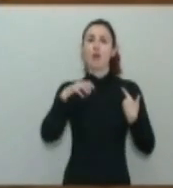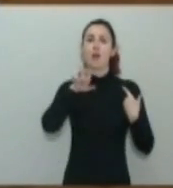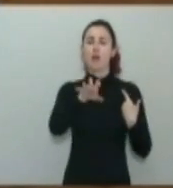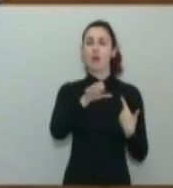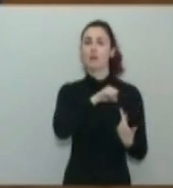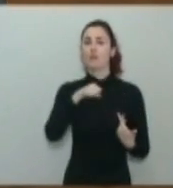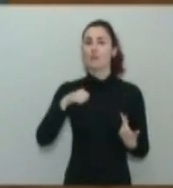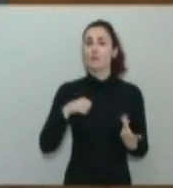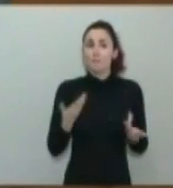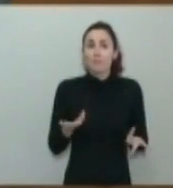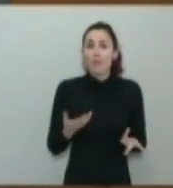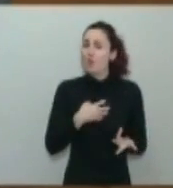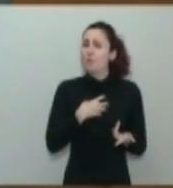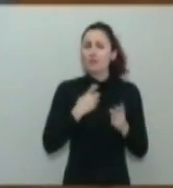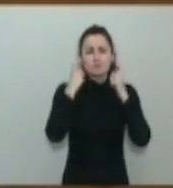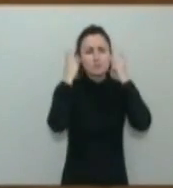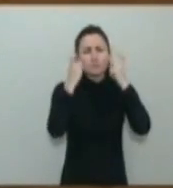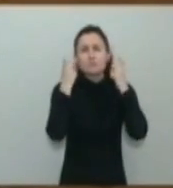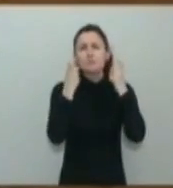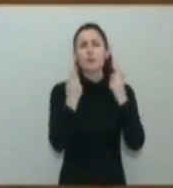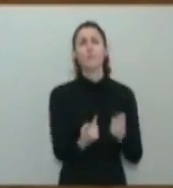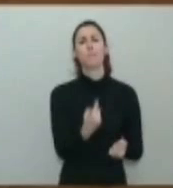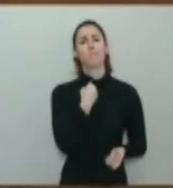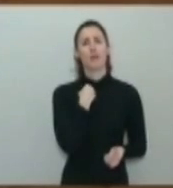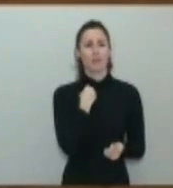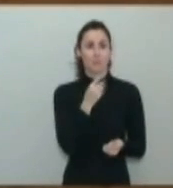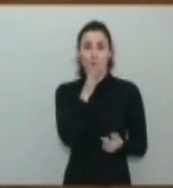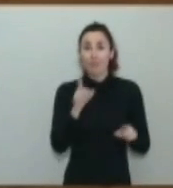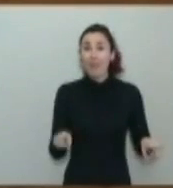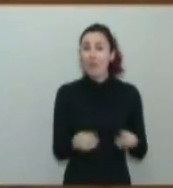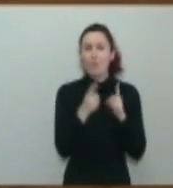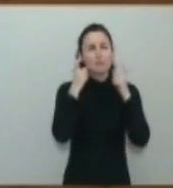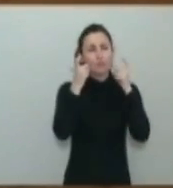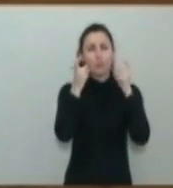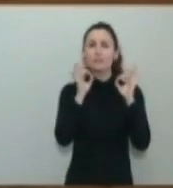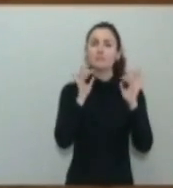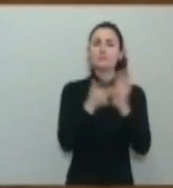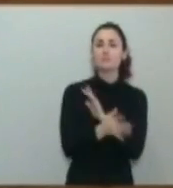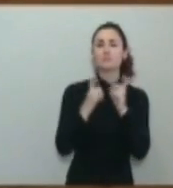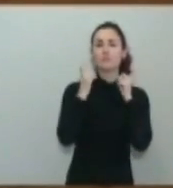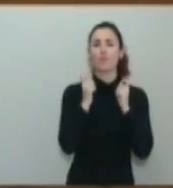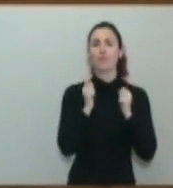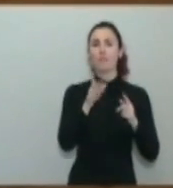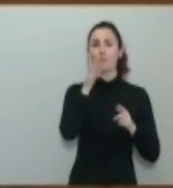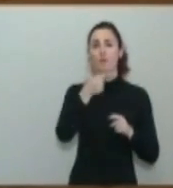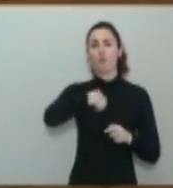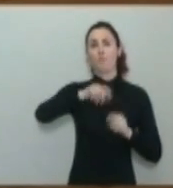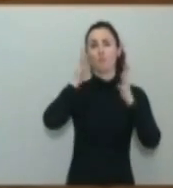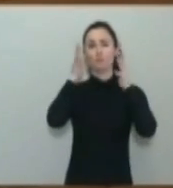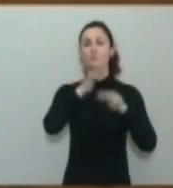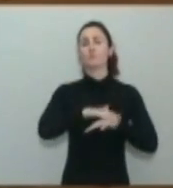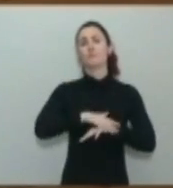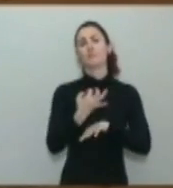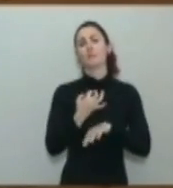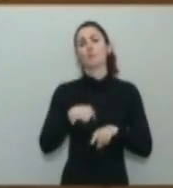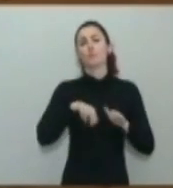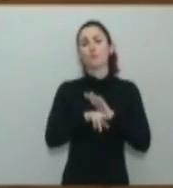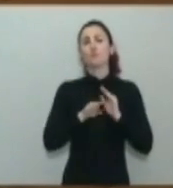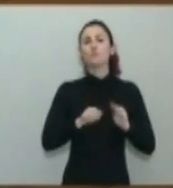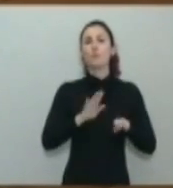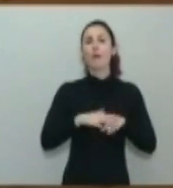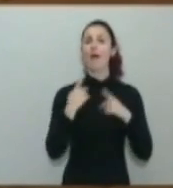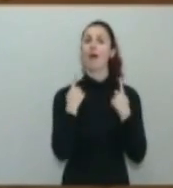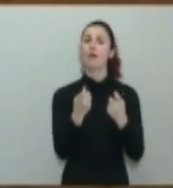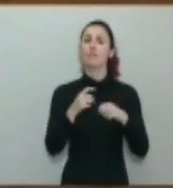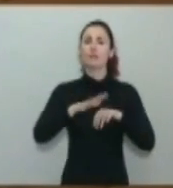No podemos escatimar ningún esfuerzo en este sentido, por mínimo que sea, y por ello consideramos que el Consejo de Gobierno debe disponer cuantos recursos sean